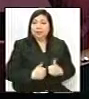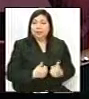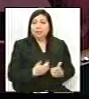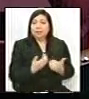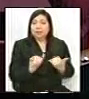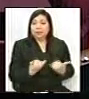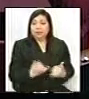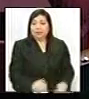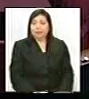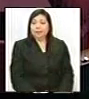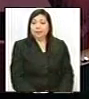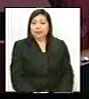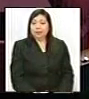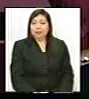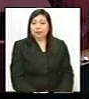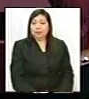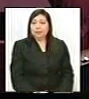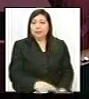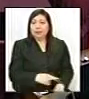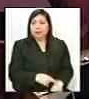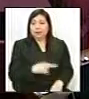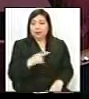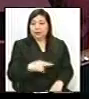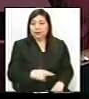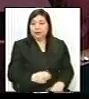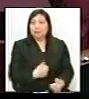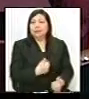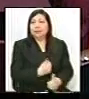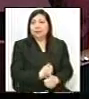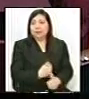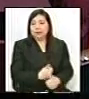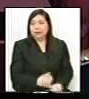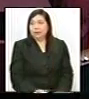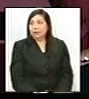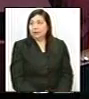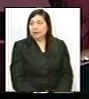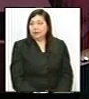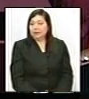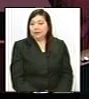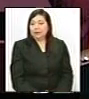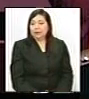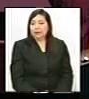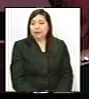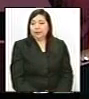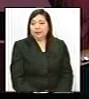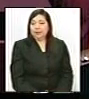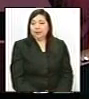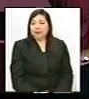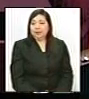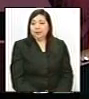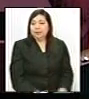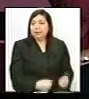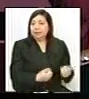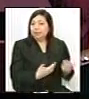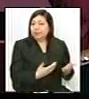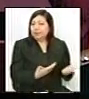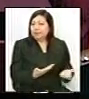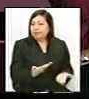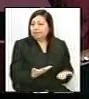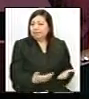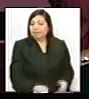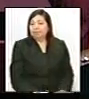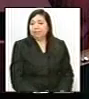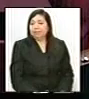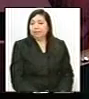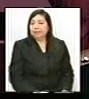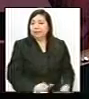estos momentos en la región Ayacucho. Estamos entonces a la espera de que